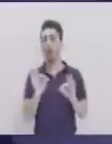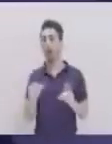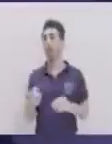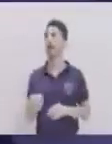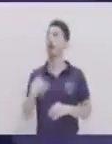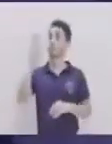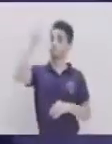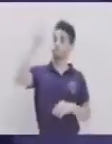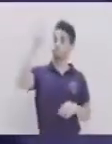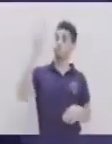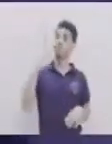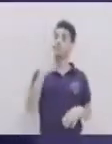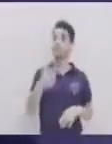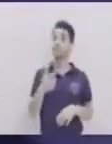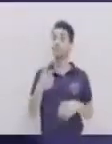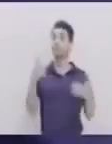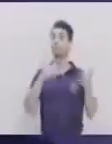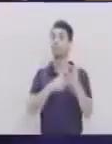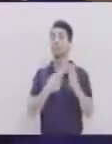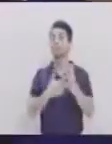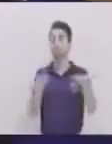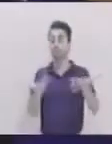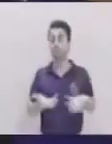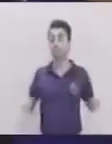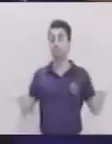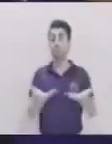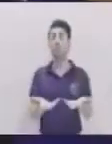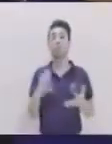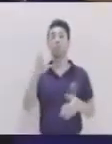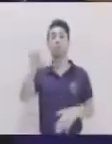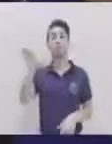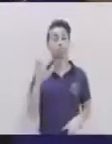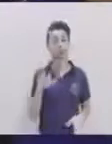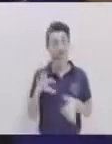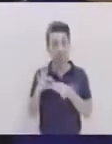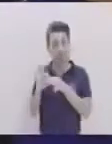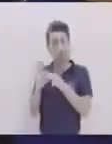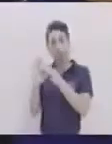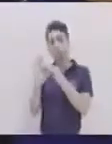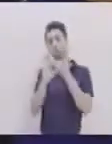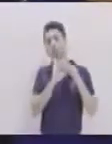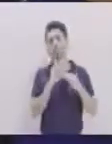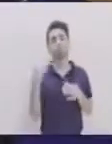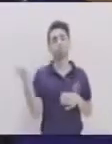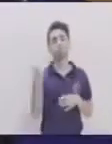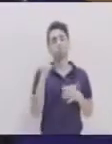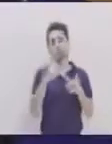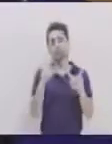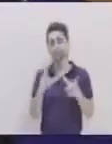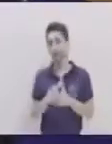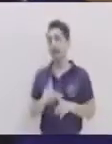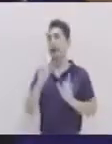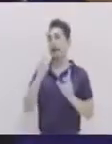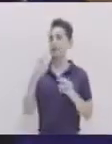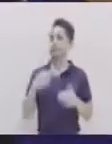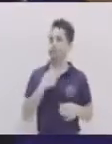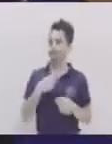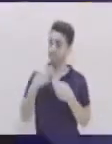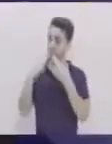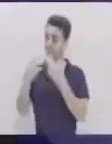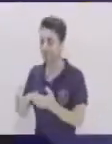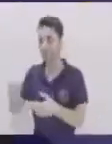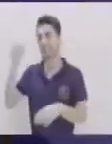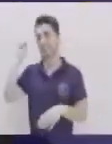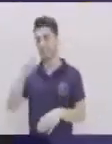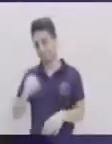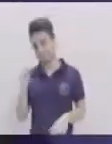maestra, esto trae la paz y la armonía en los ambientes. Claro que sí, le dijo la